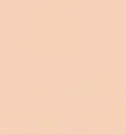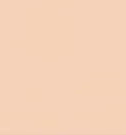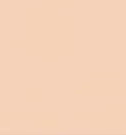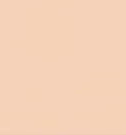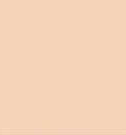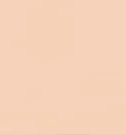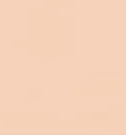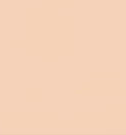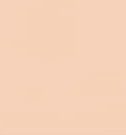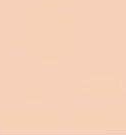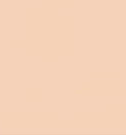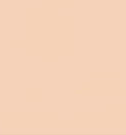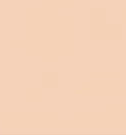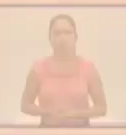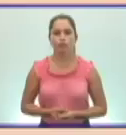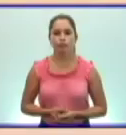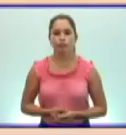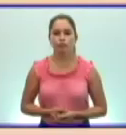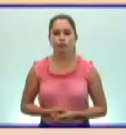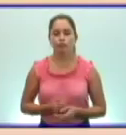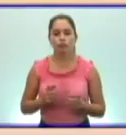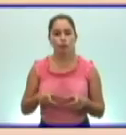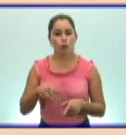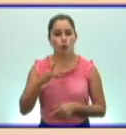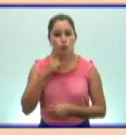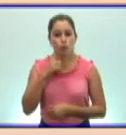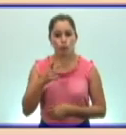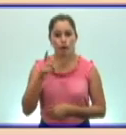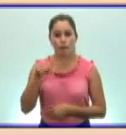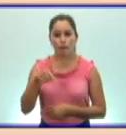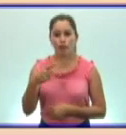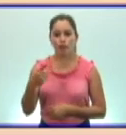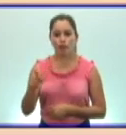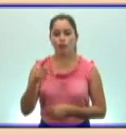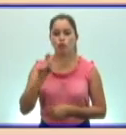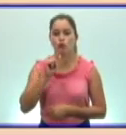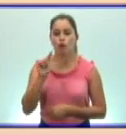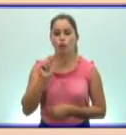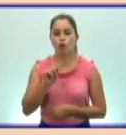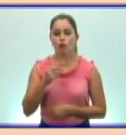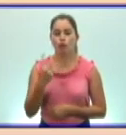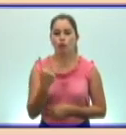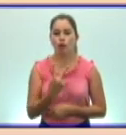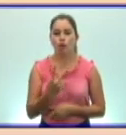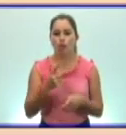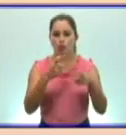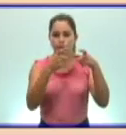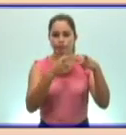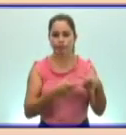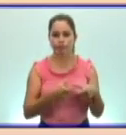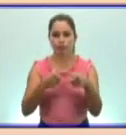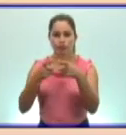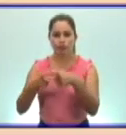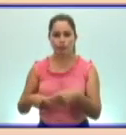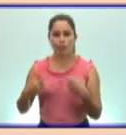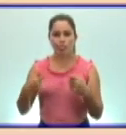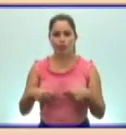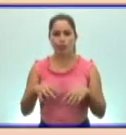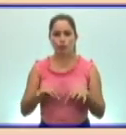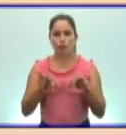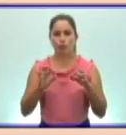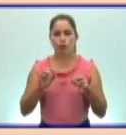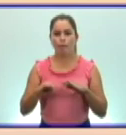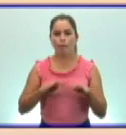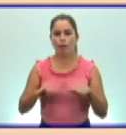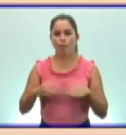Pues bien, como ustedes pueden ver en este ejercicio, la pregunta, ¿cuál de los dos recipientes debe utilizarse para preparar la